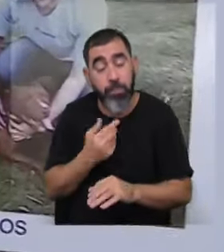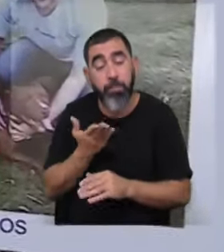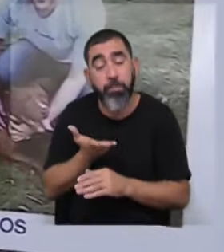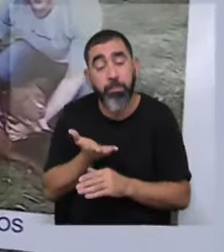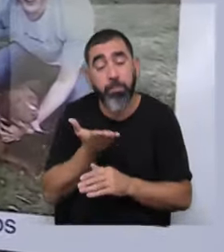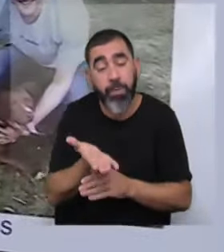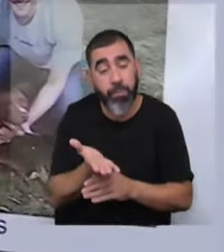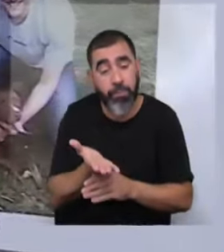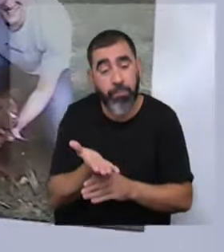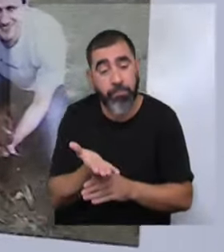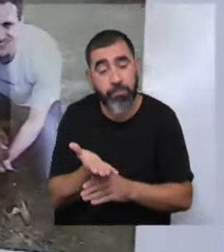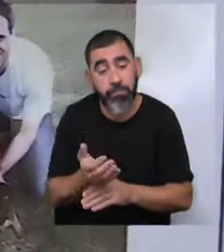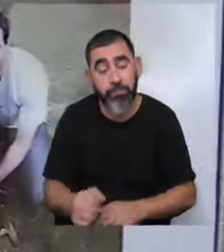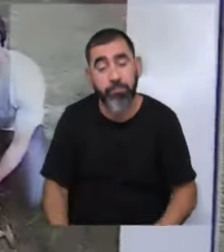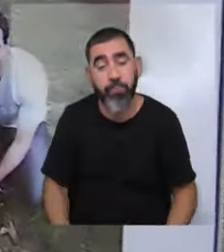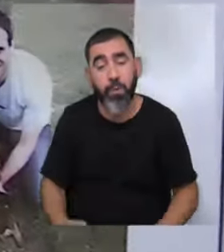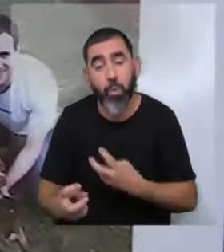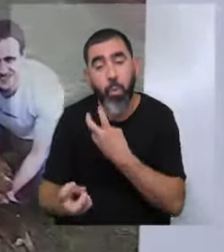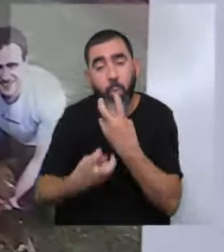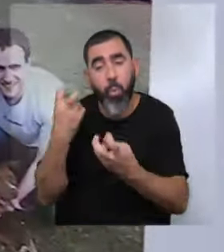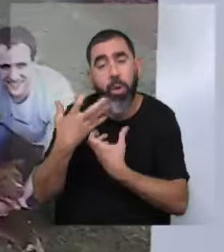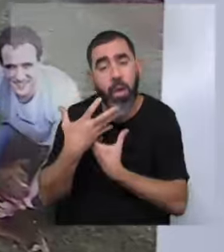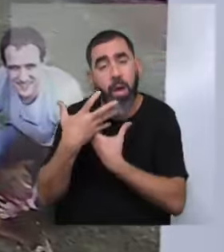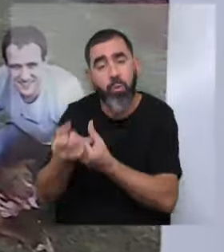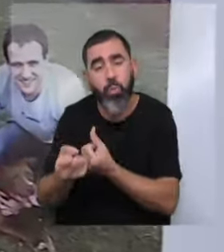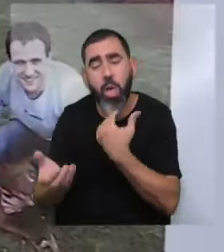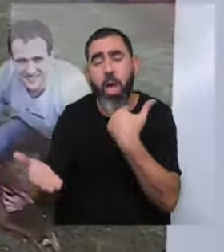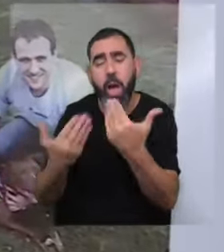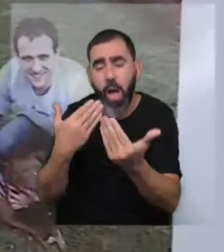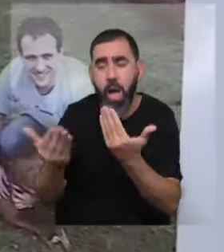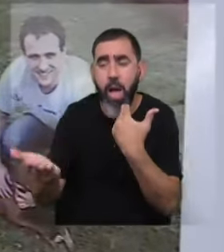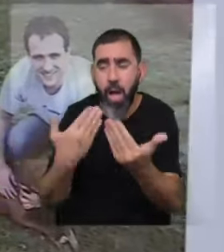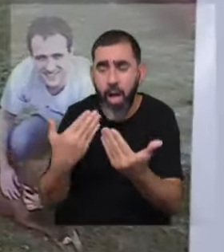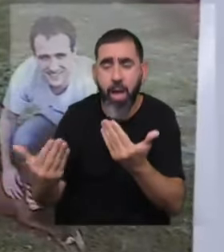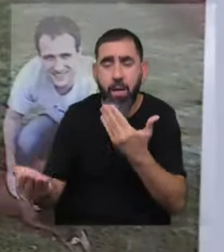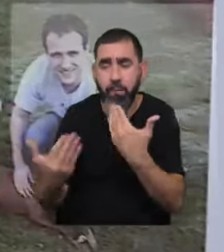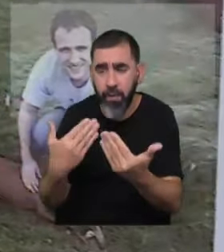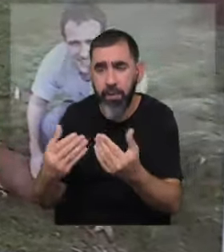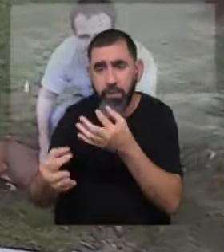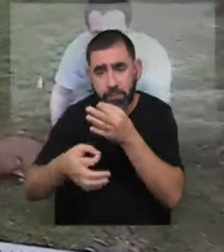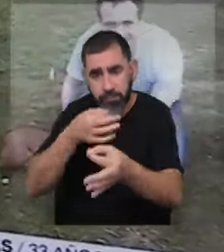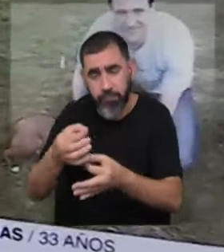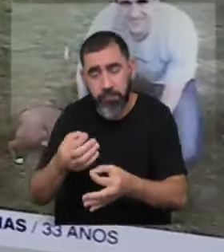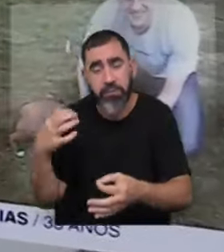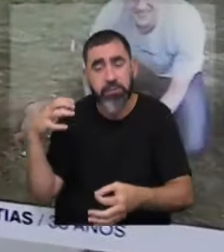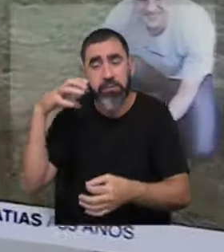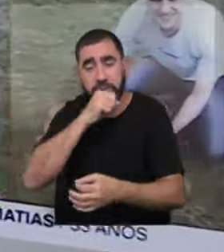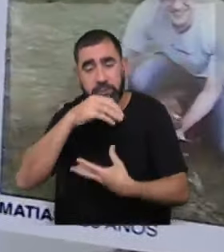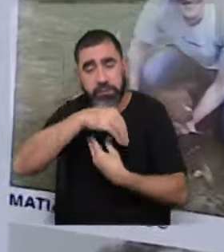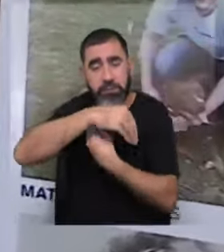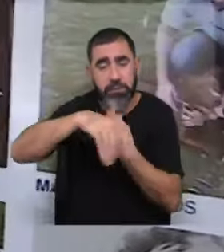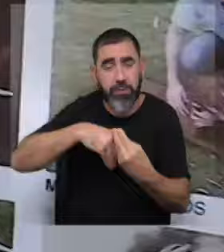pidiendo es que busquen ayuda, que hablen, que dialoguen, que los secretos familiares